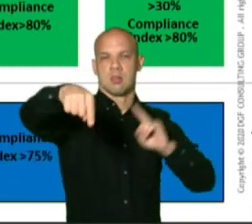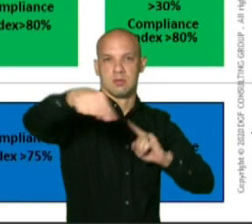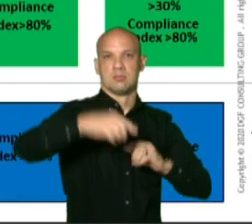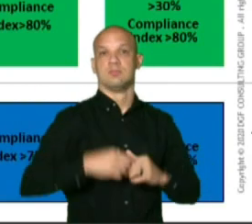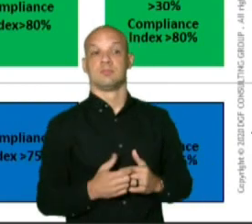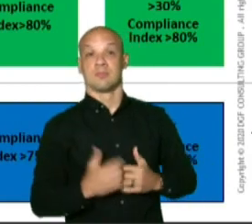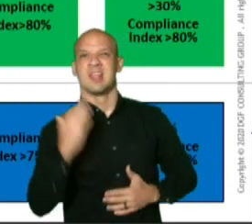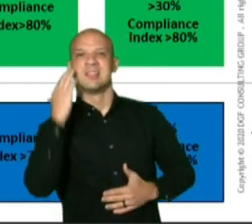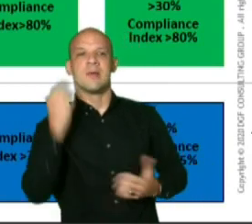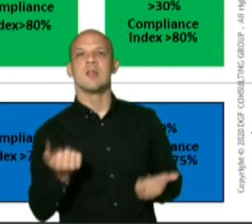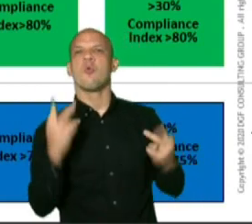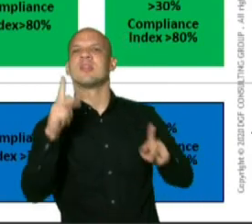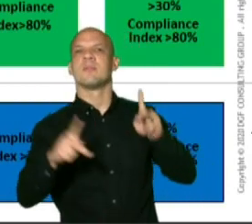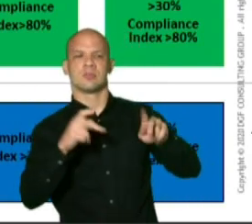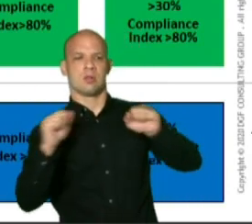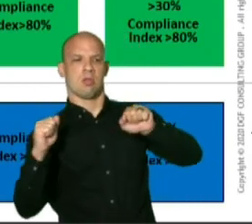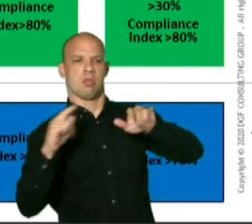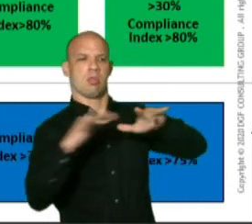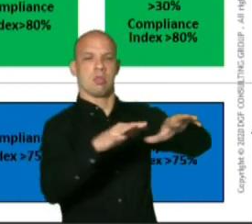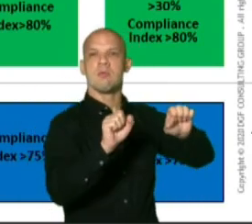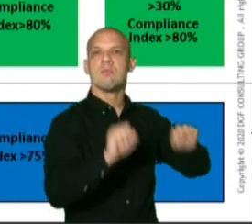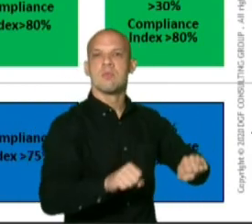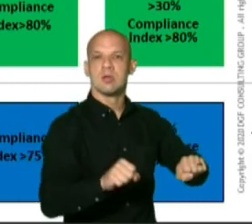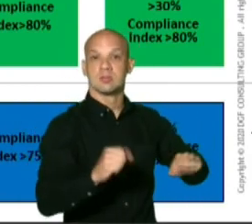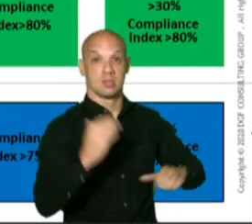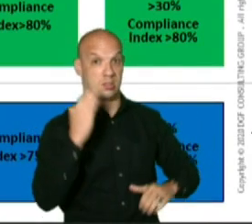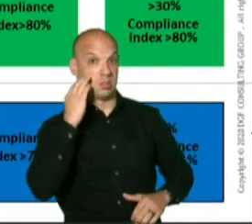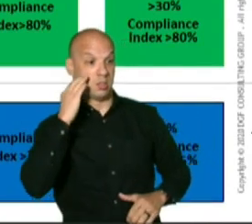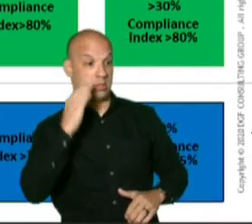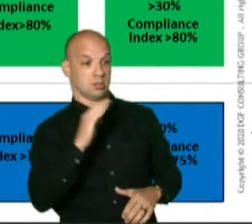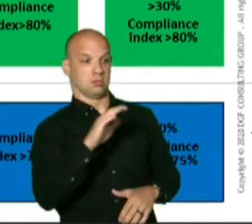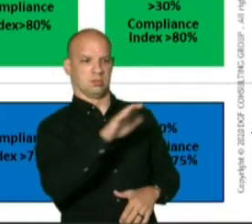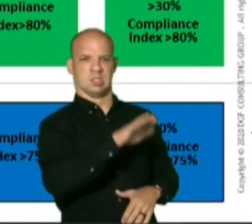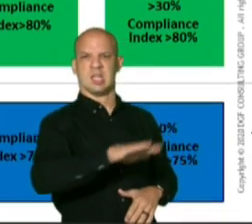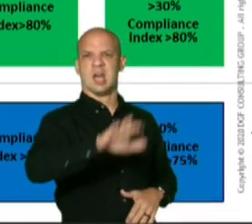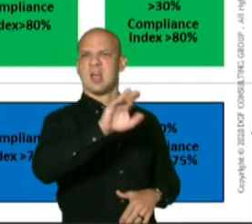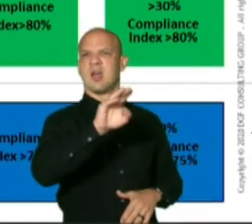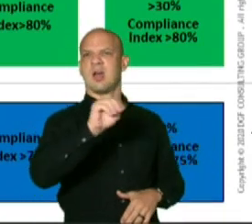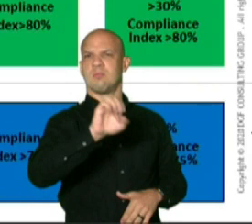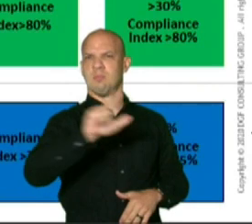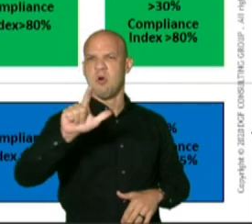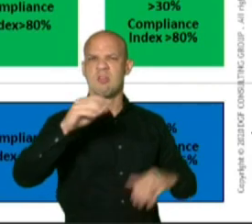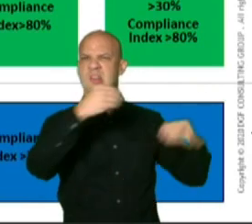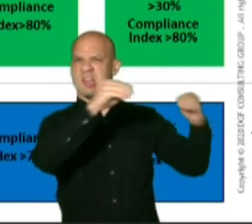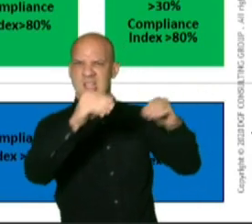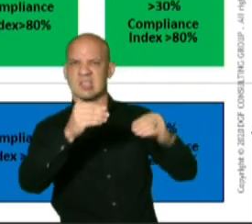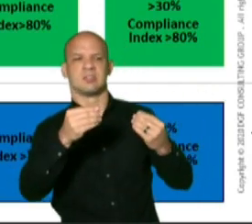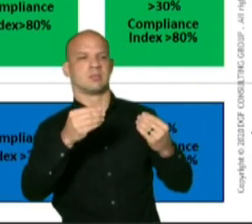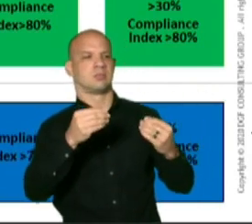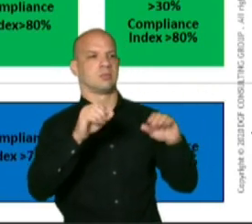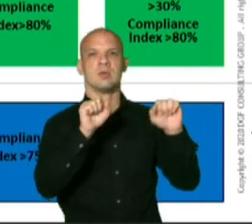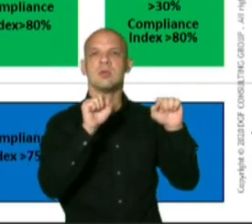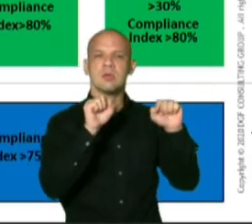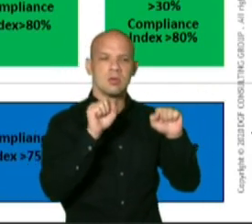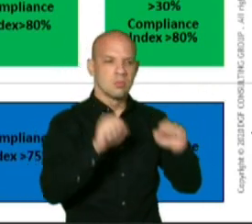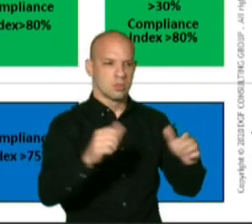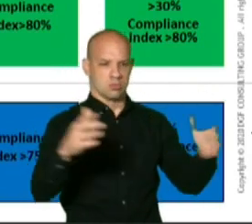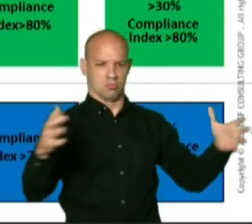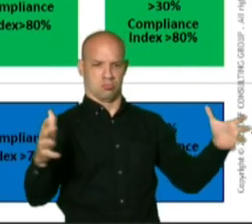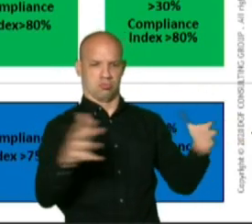para garantizar que el volumen de personas que están moviéndose dentro de estos centros comerciales, pues se restringe a